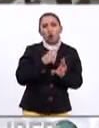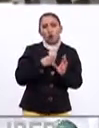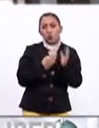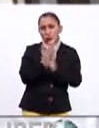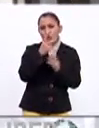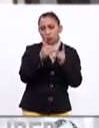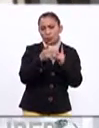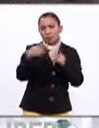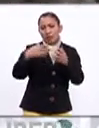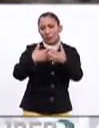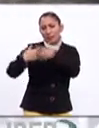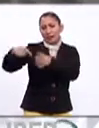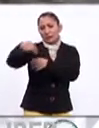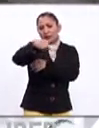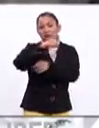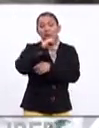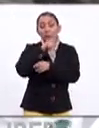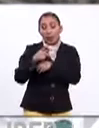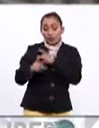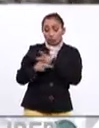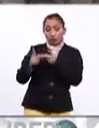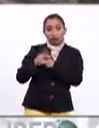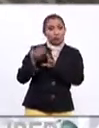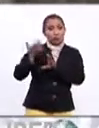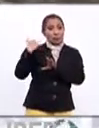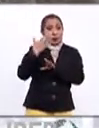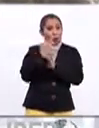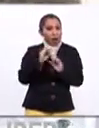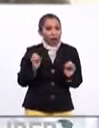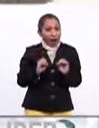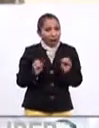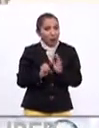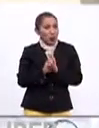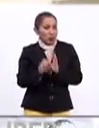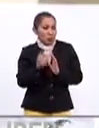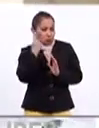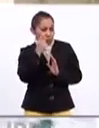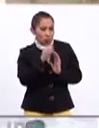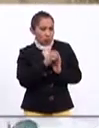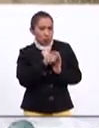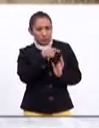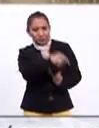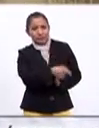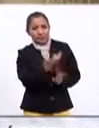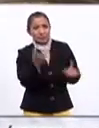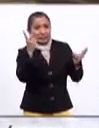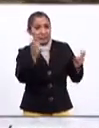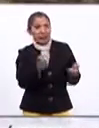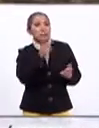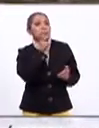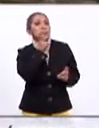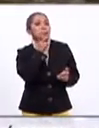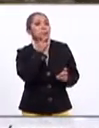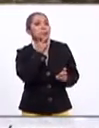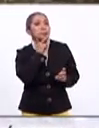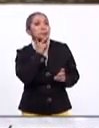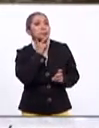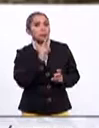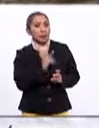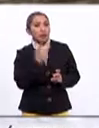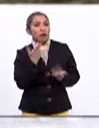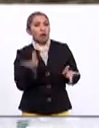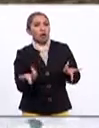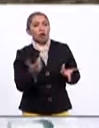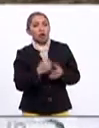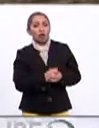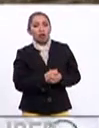nuevos productores, más bien de producciones que no se contemplaban antes. Quizá el caso más notable es el tema del petróleo producto